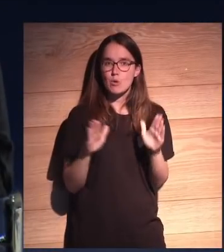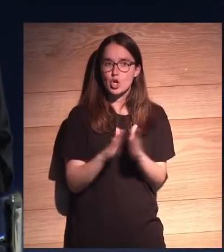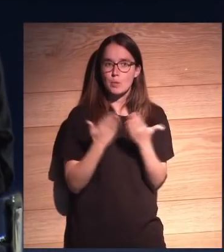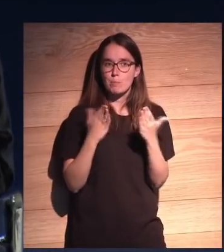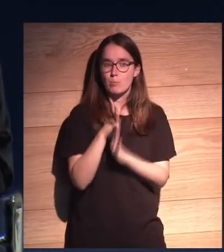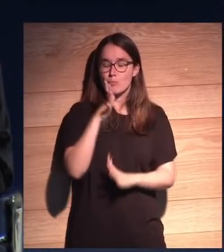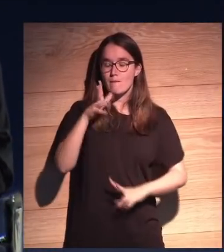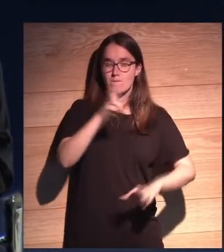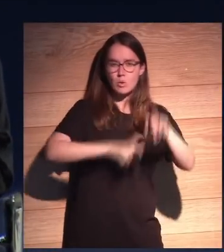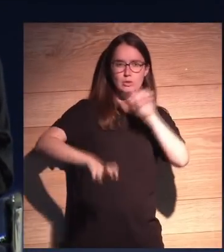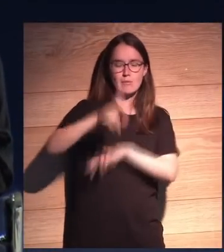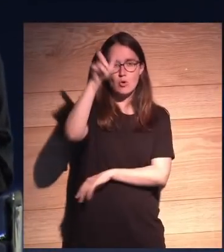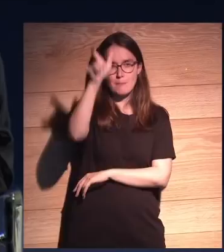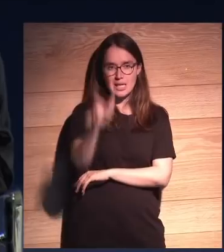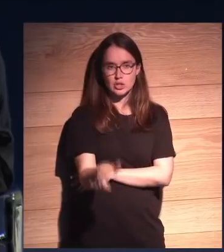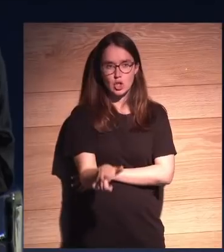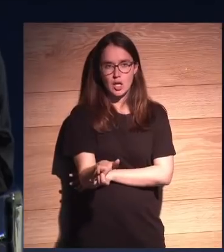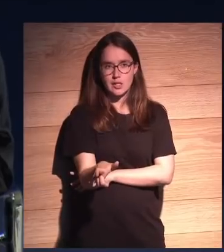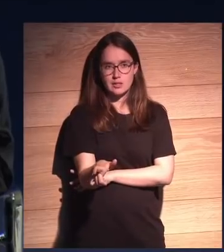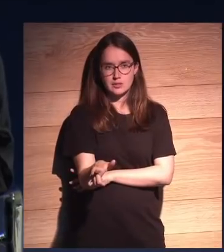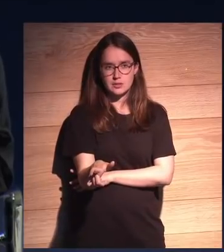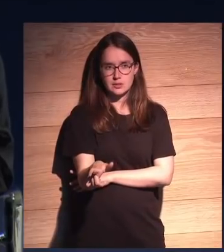porque buscaba a alguien que tuviera